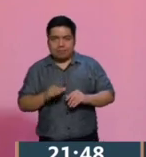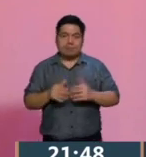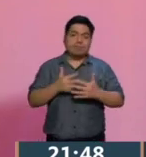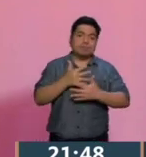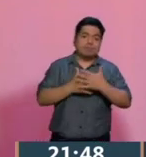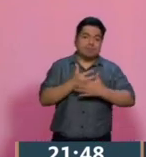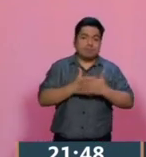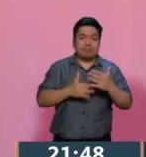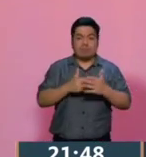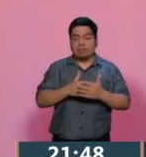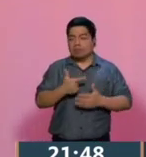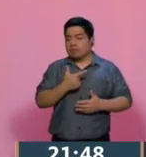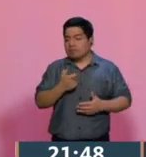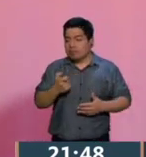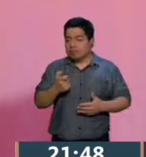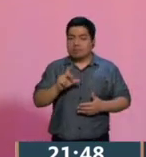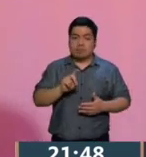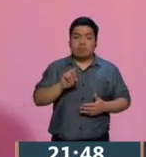a